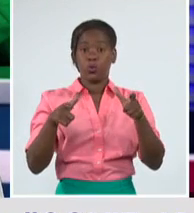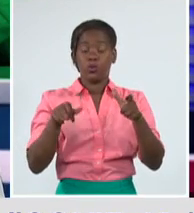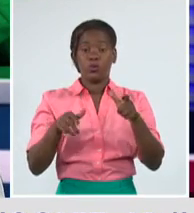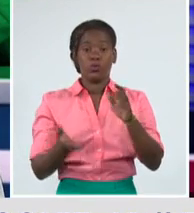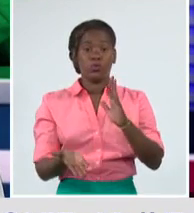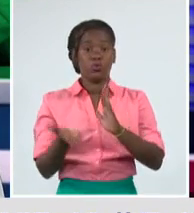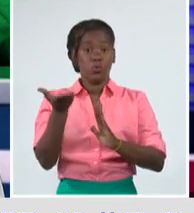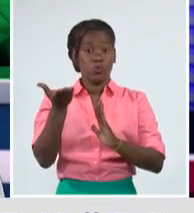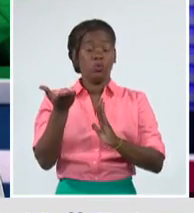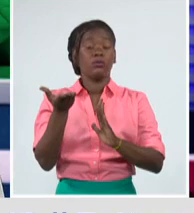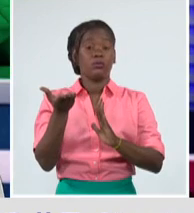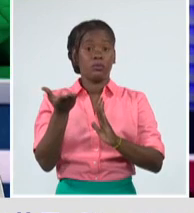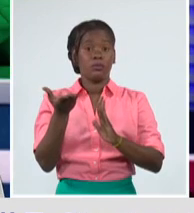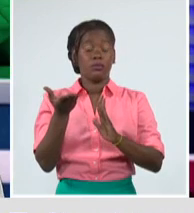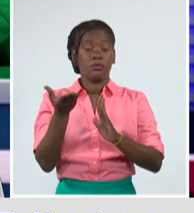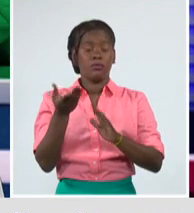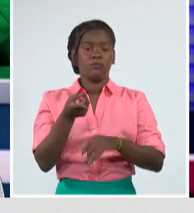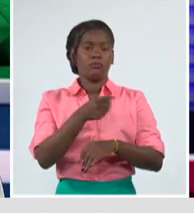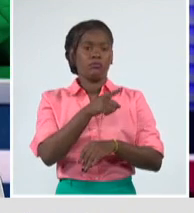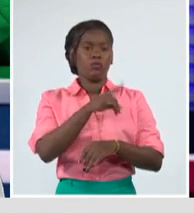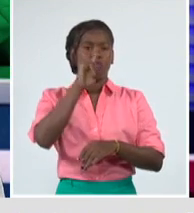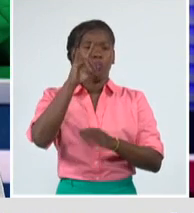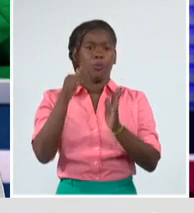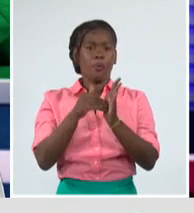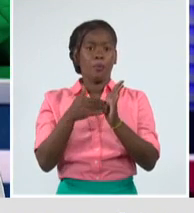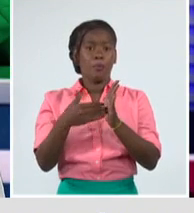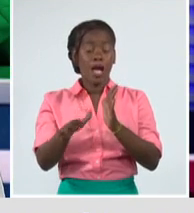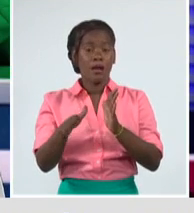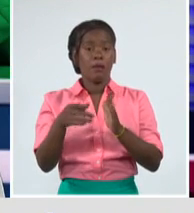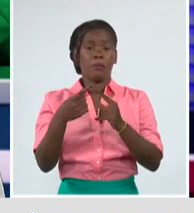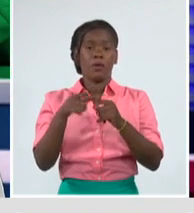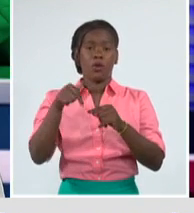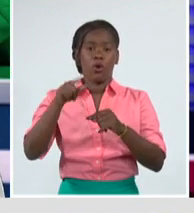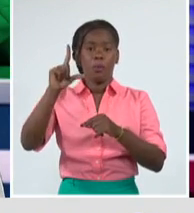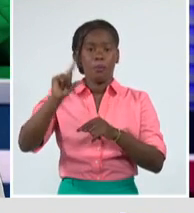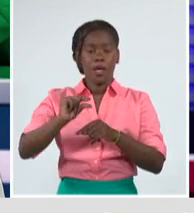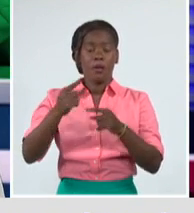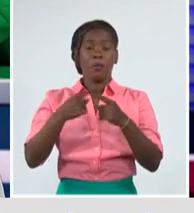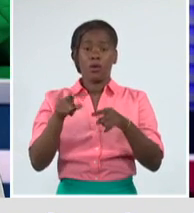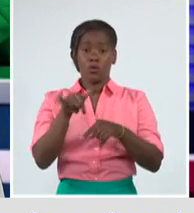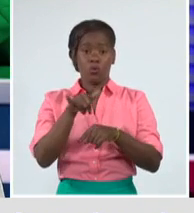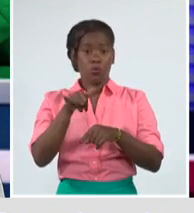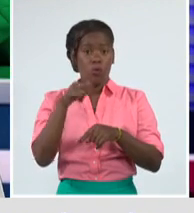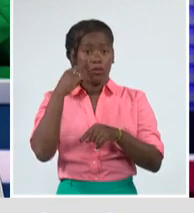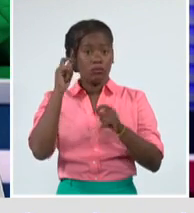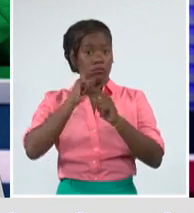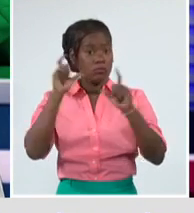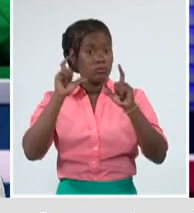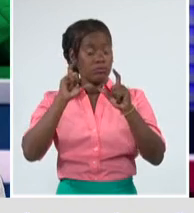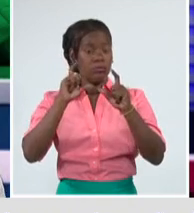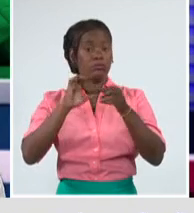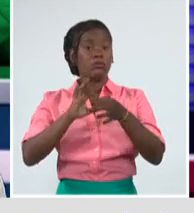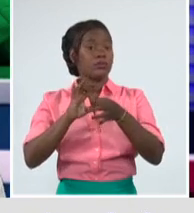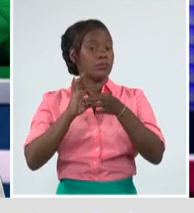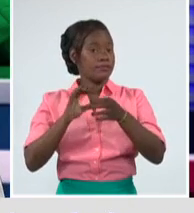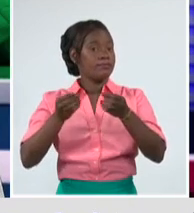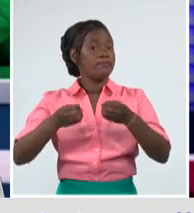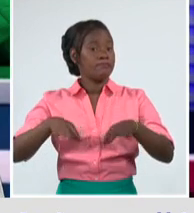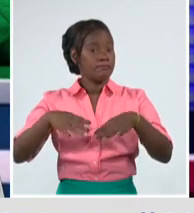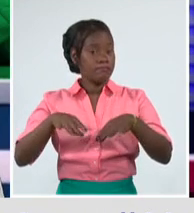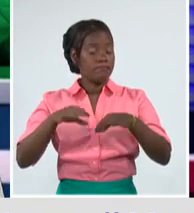9.000, lo cual nos alegra. No obstante, son 490 casos más que los